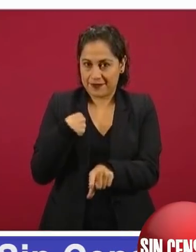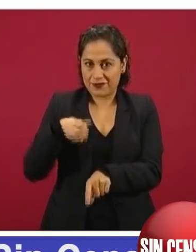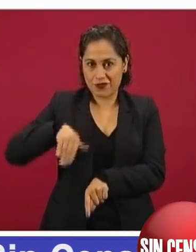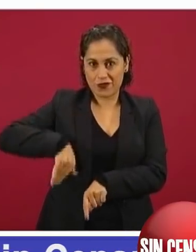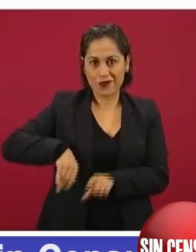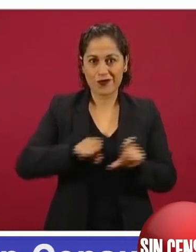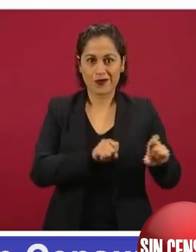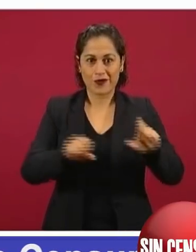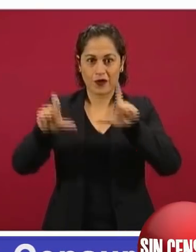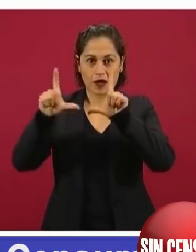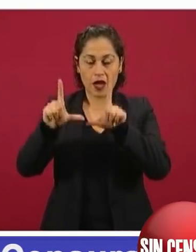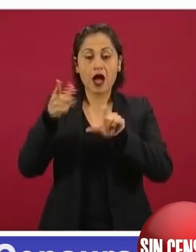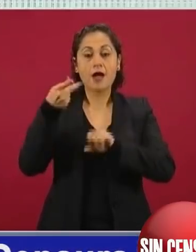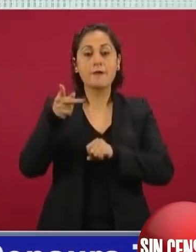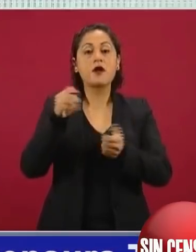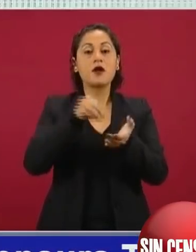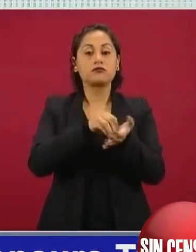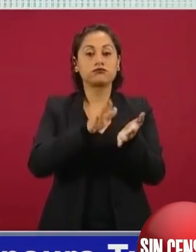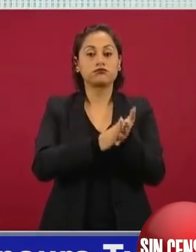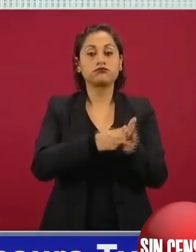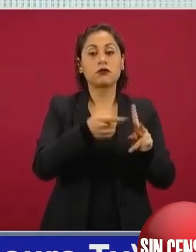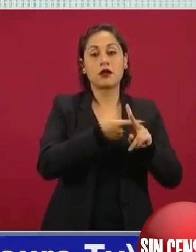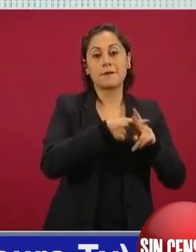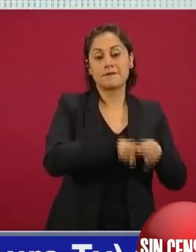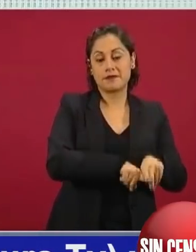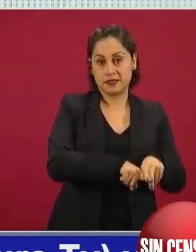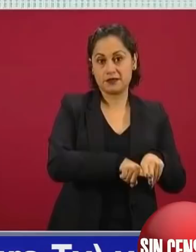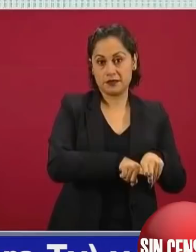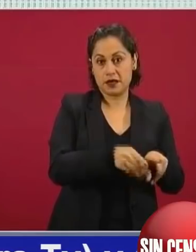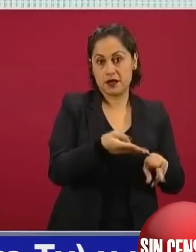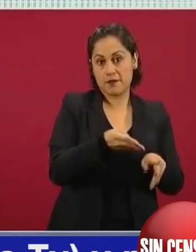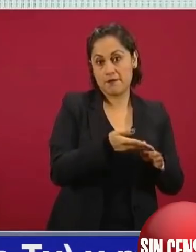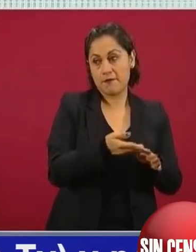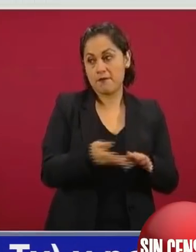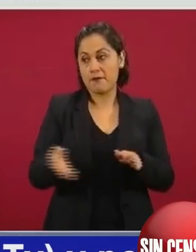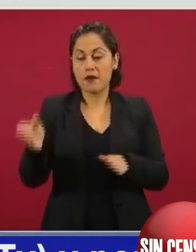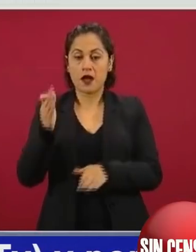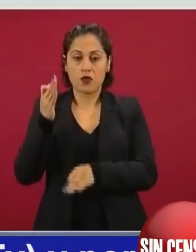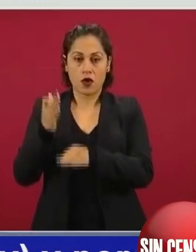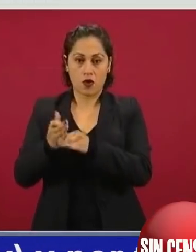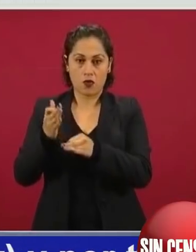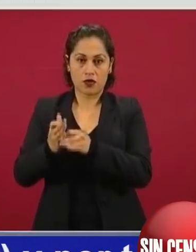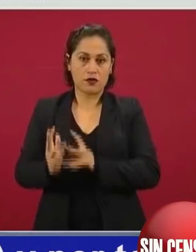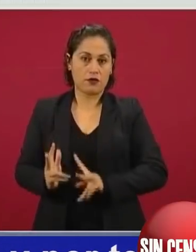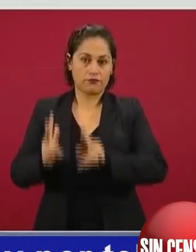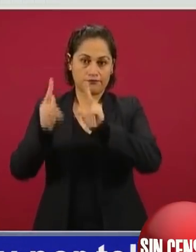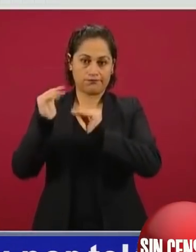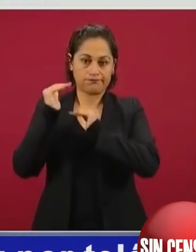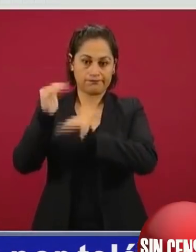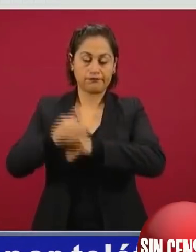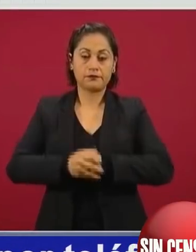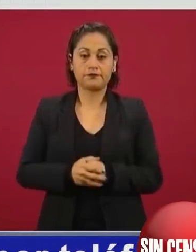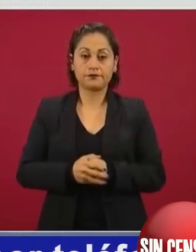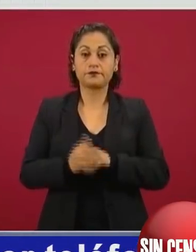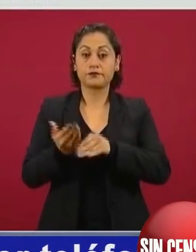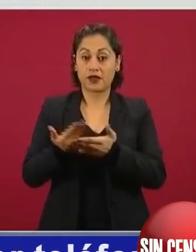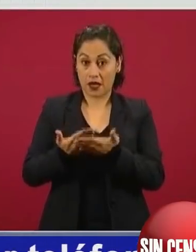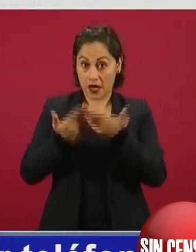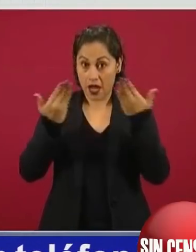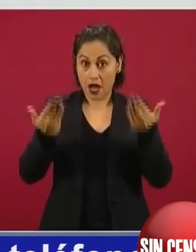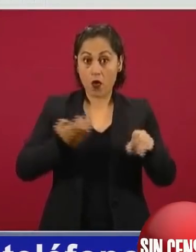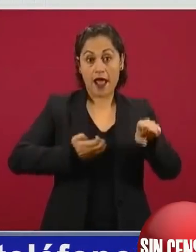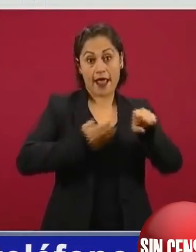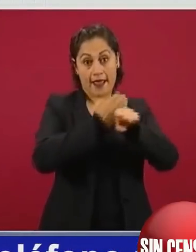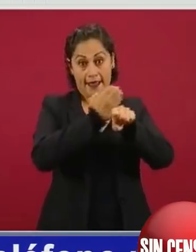aquí empieza en mayo y termina en la fecha presente. La siguiente. Ahora sí, estado por estado,